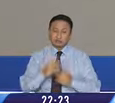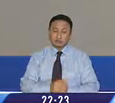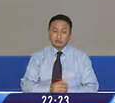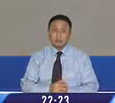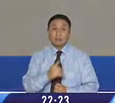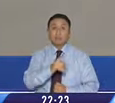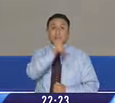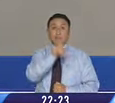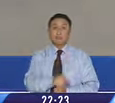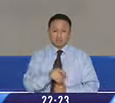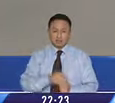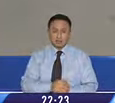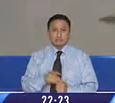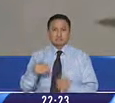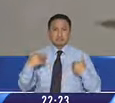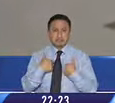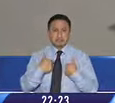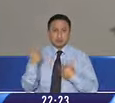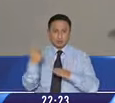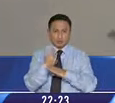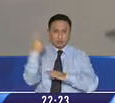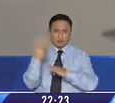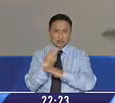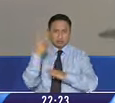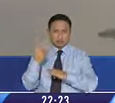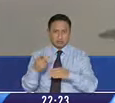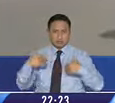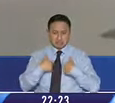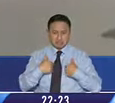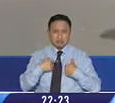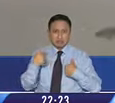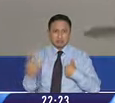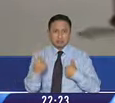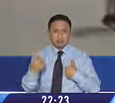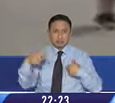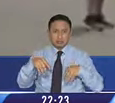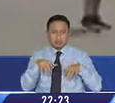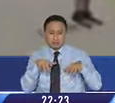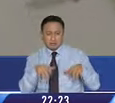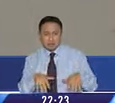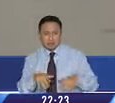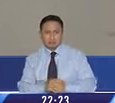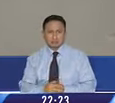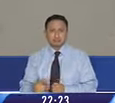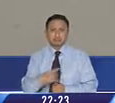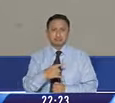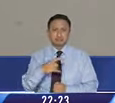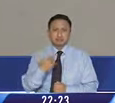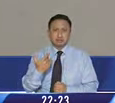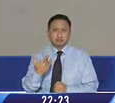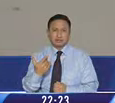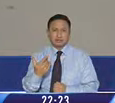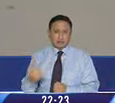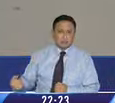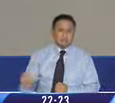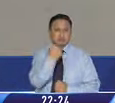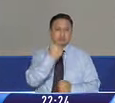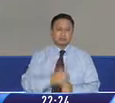observa a un ciudadano que golpea en reiteradas ocasiones a un perro que se encontraba descansando en un espacio del Parque Bicentenario de